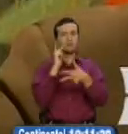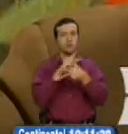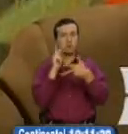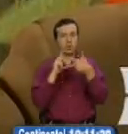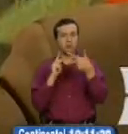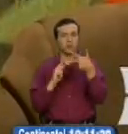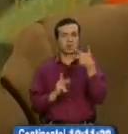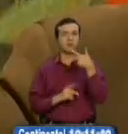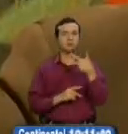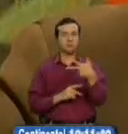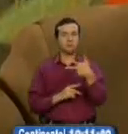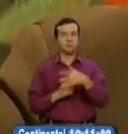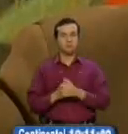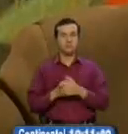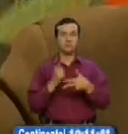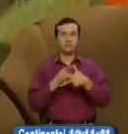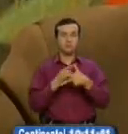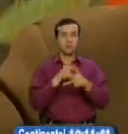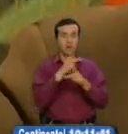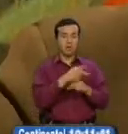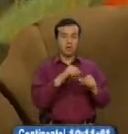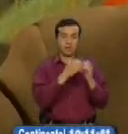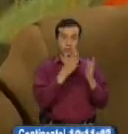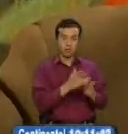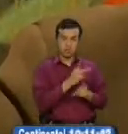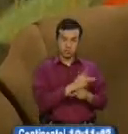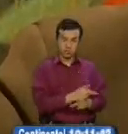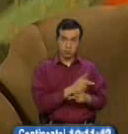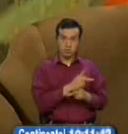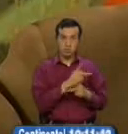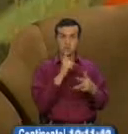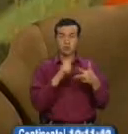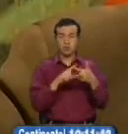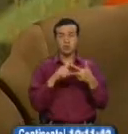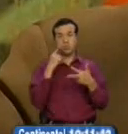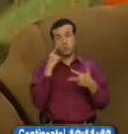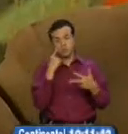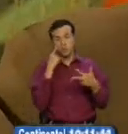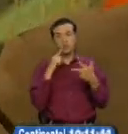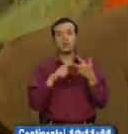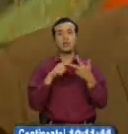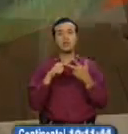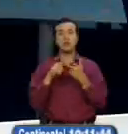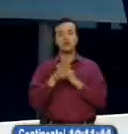elementos: inmunidad parlamentaria, fuero y delito de función.